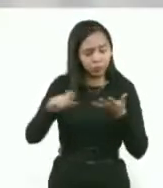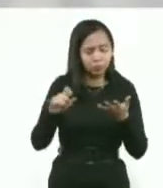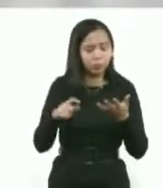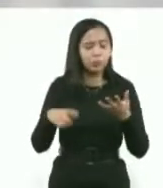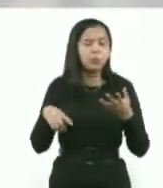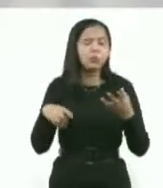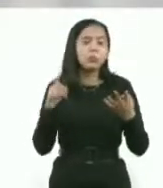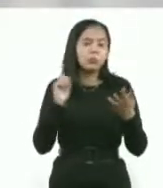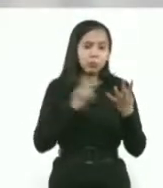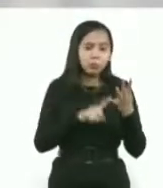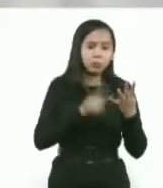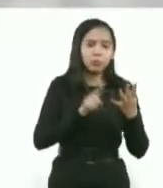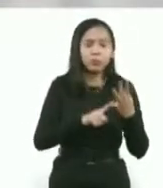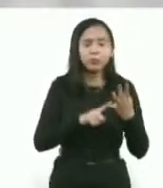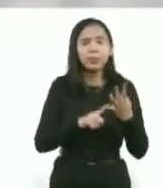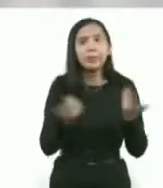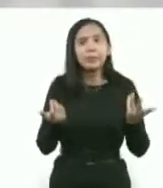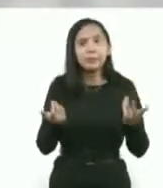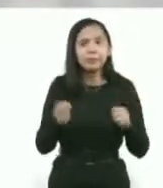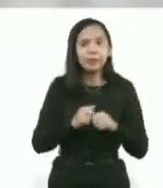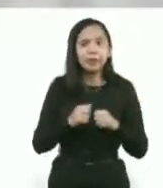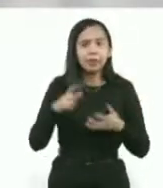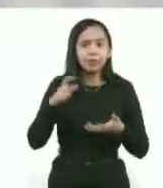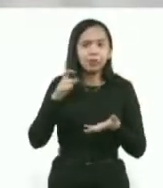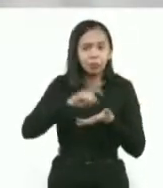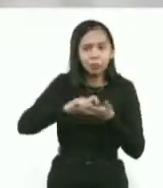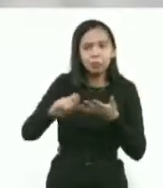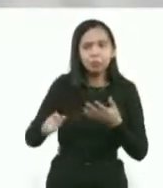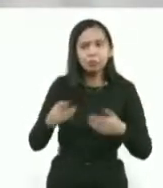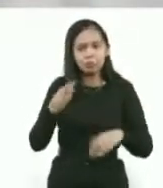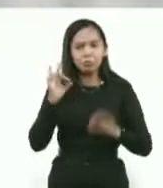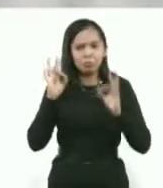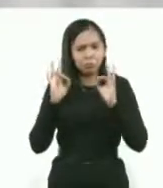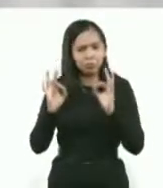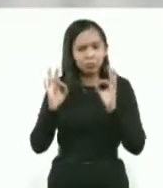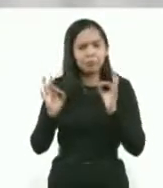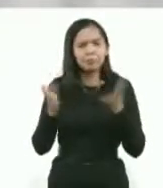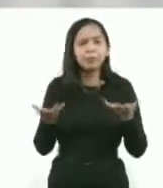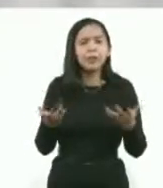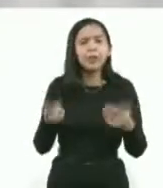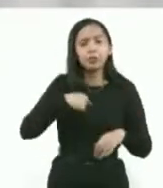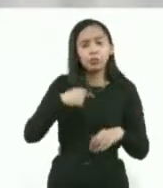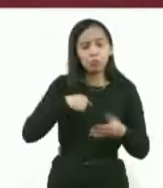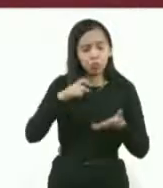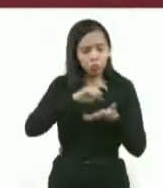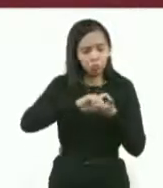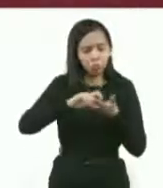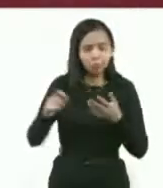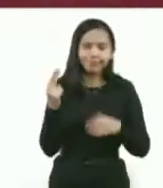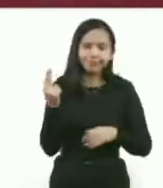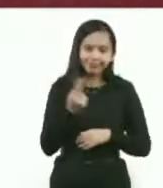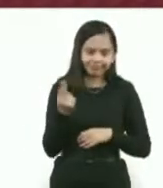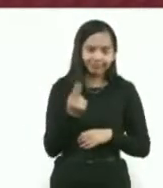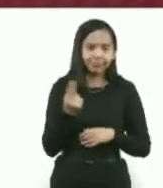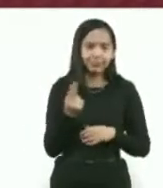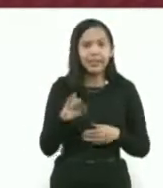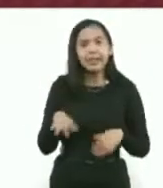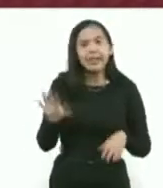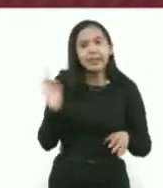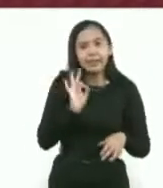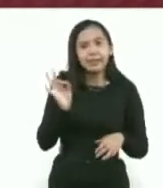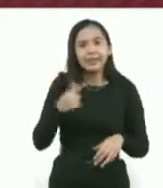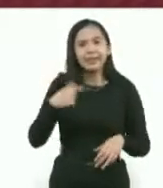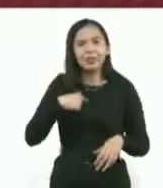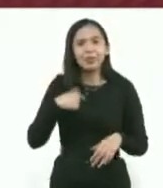que sea un consumo razonado. Esto quiere decir que compro lo que necesito, no compro